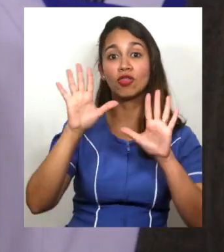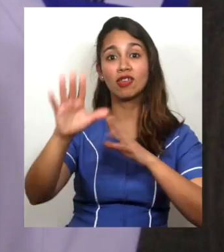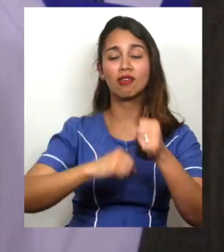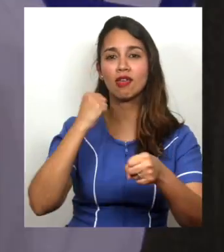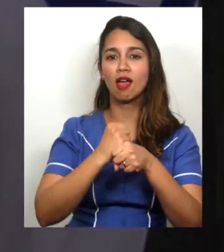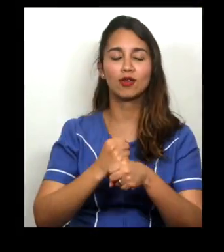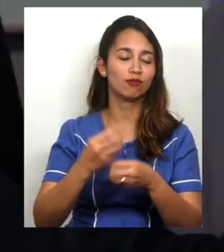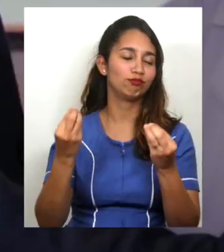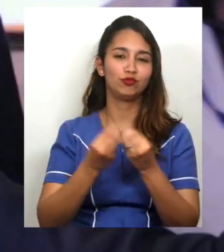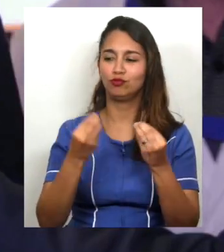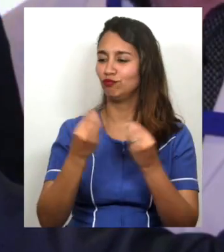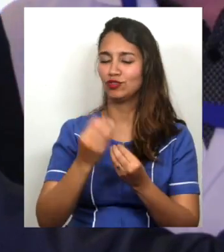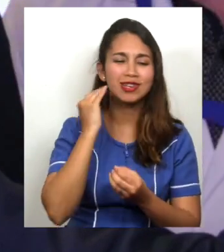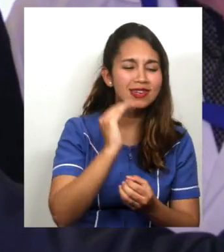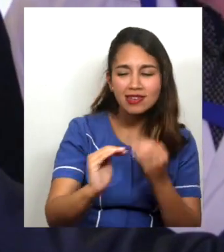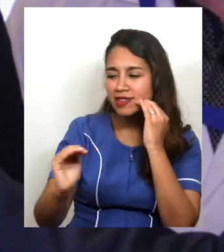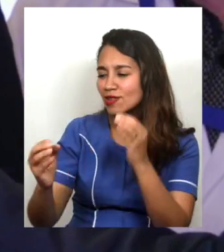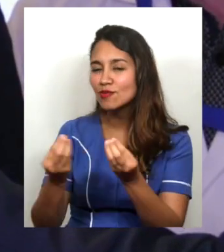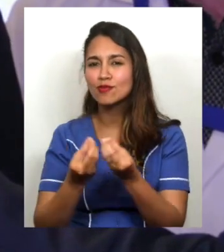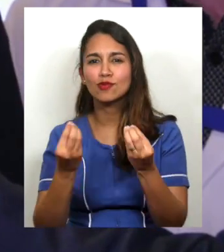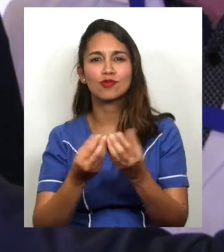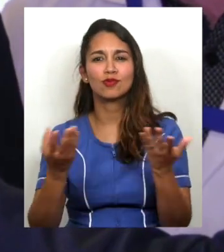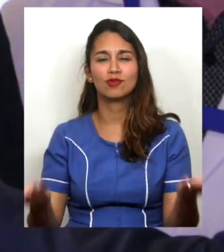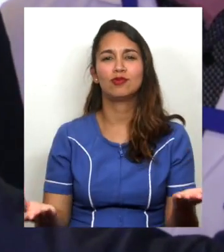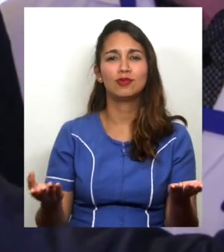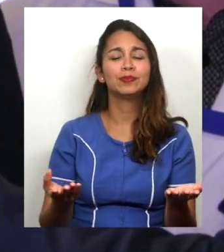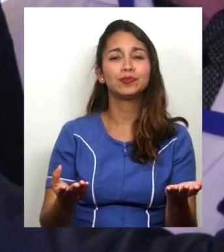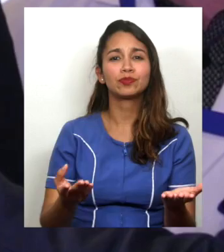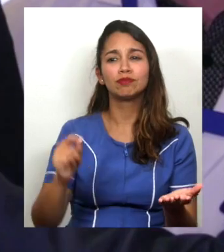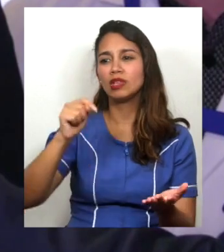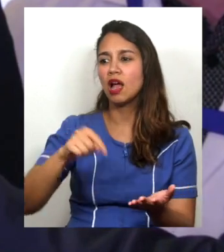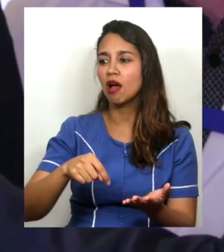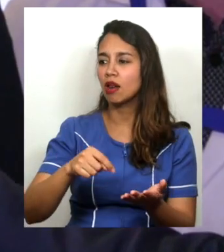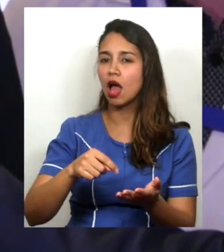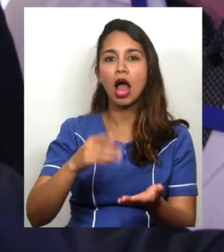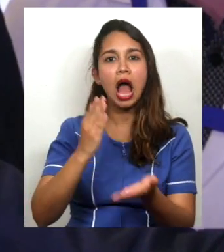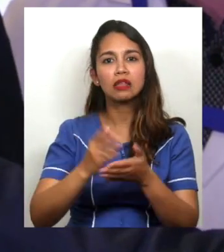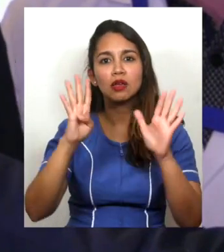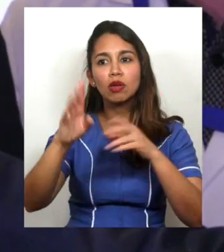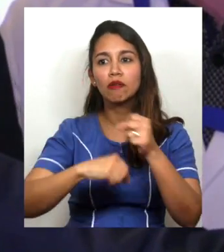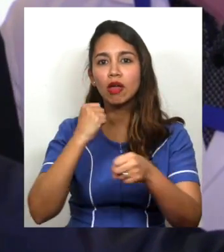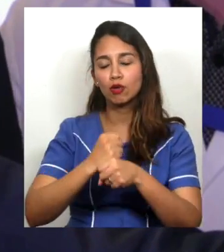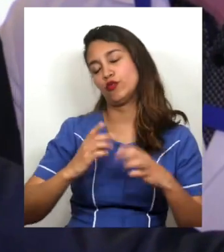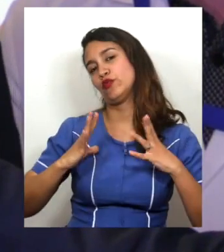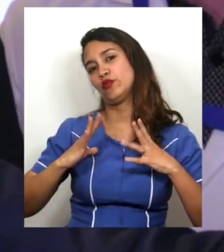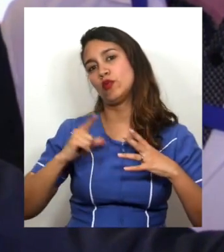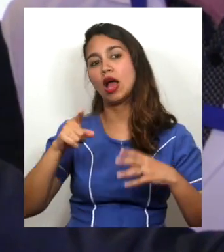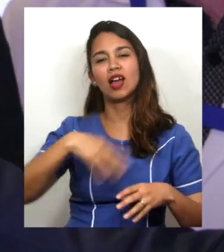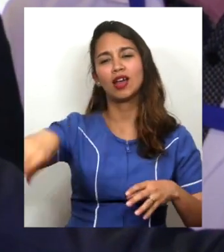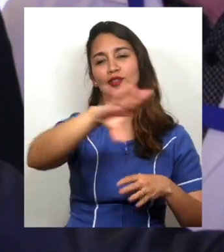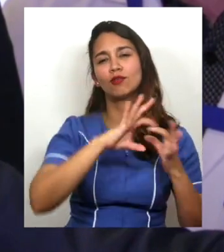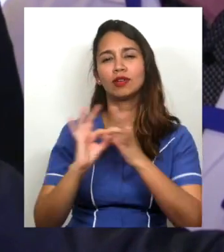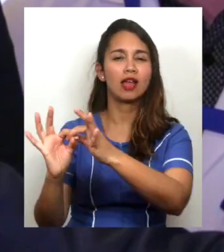positivos en nuestro país. Y estos 10 años, ¿cierto?, significa que son muchos, muchos niños que han pasado por el sistema y ahora la ampliación de los que estén hasta los